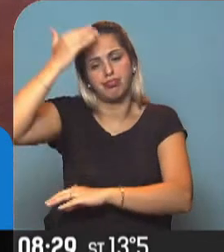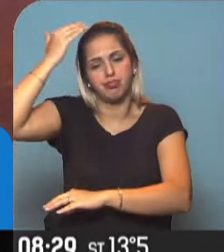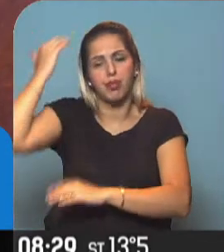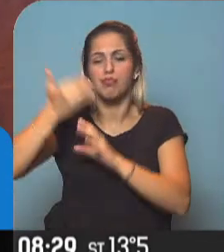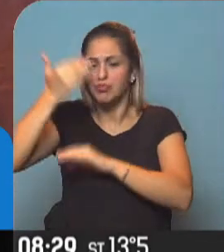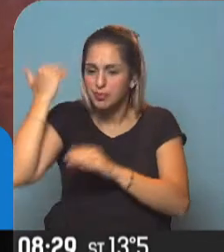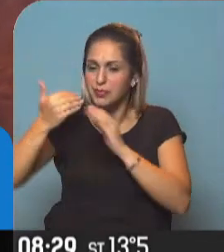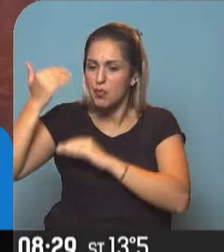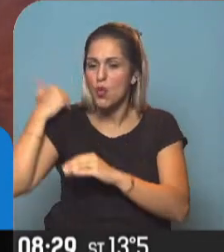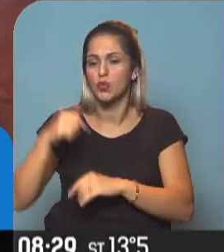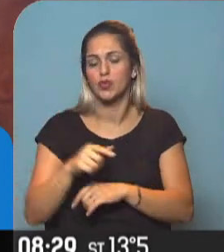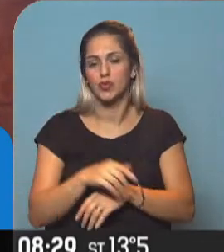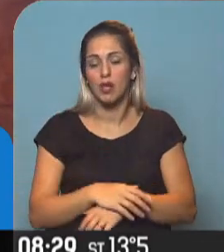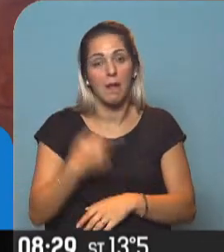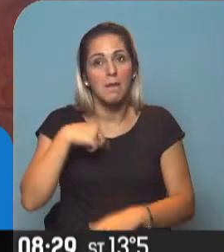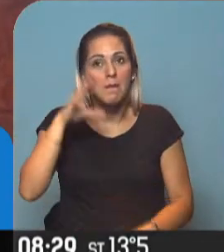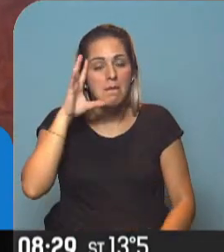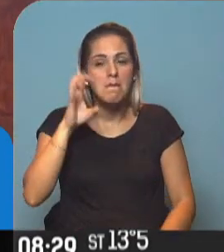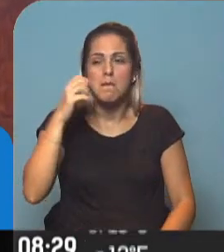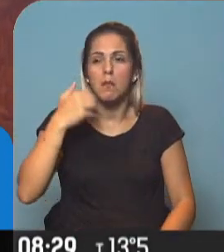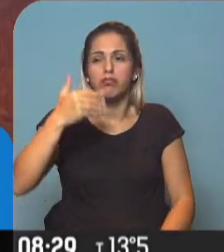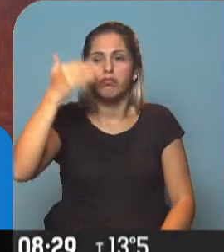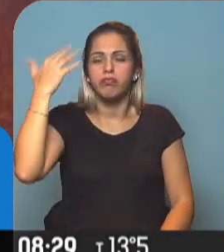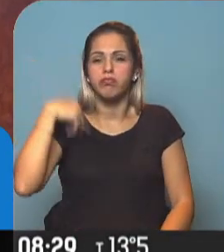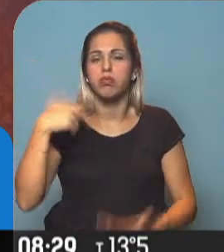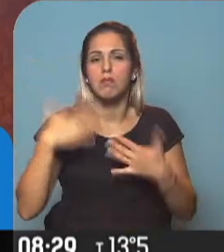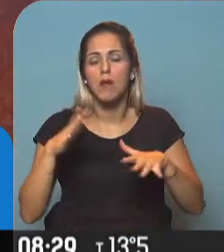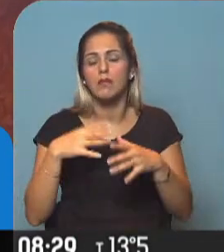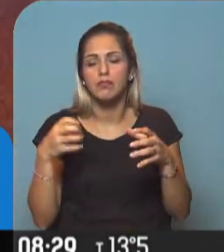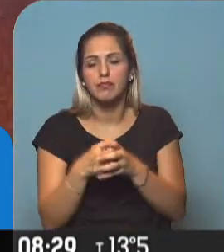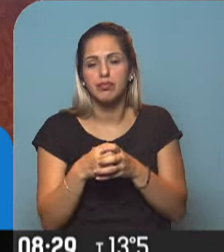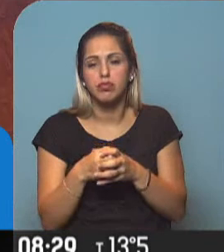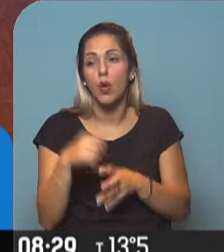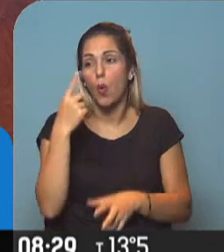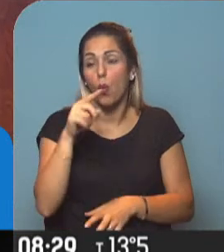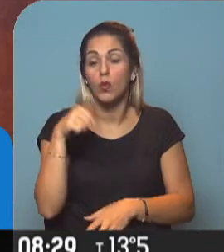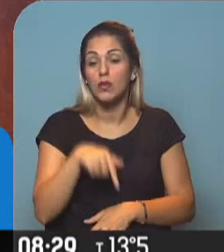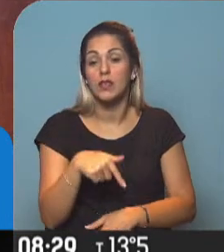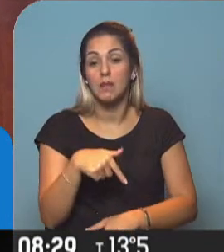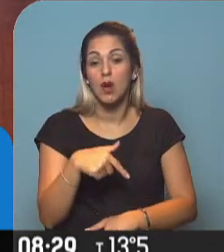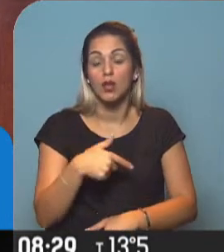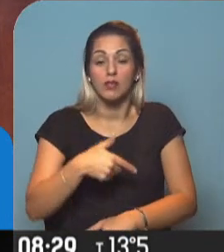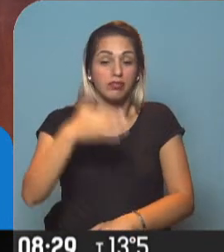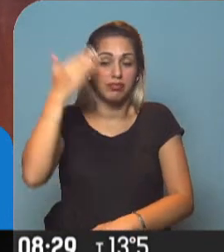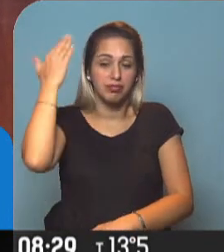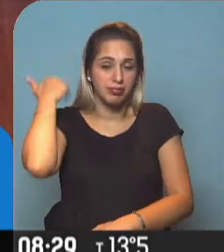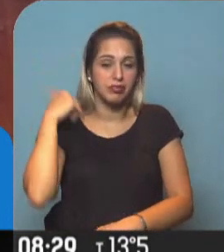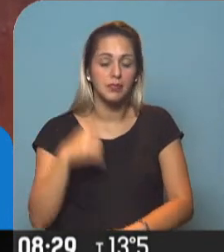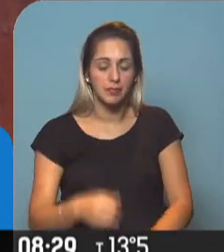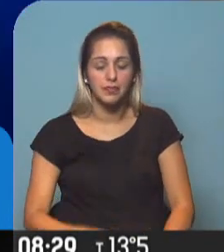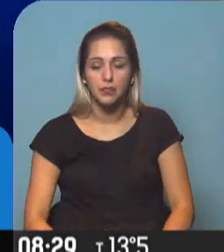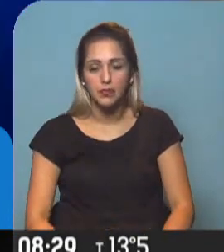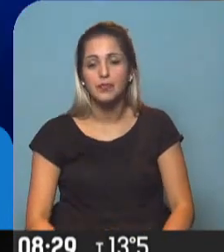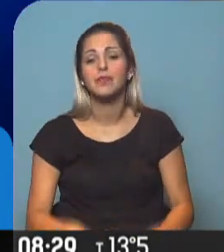muchos yo no recuerdo una marcha unificada digamos en los últimos en las últimas décadas mientras éste